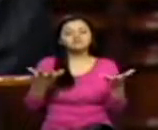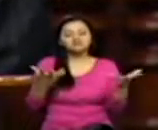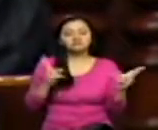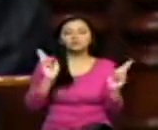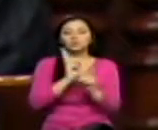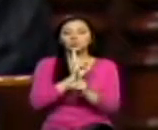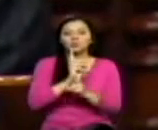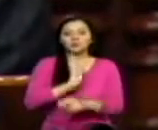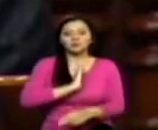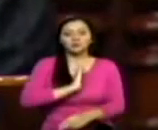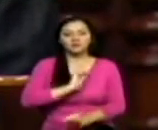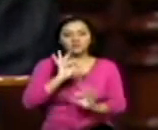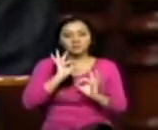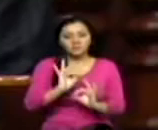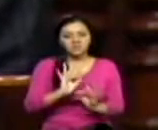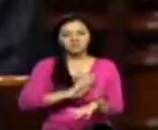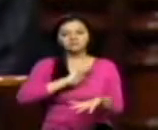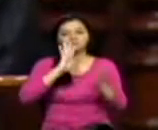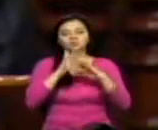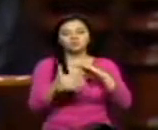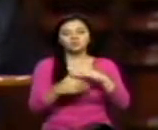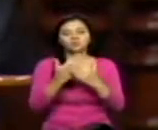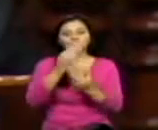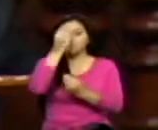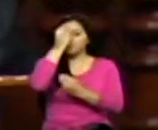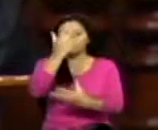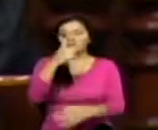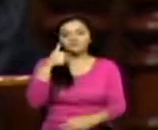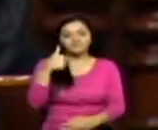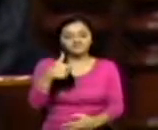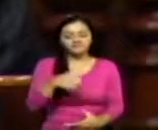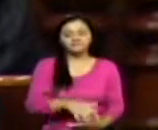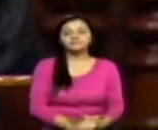usando tecnologías modernas de información.